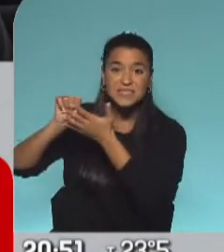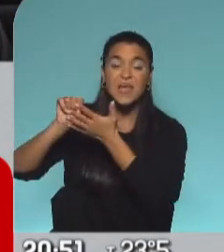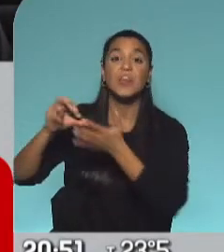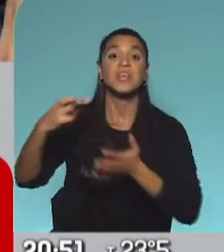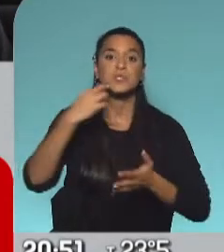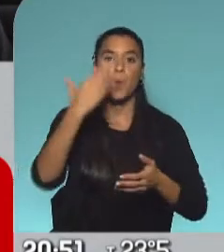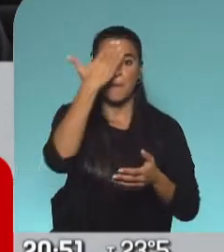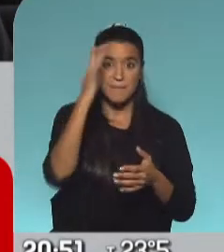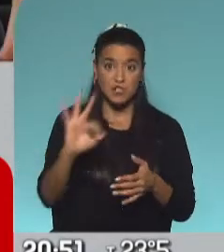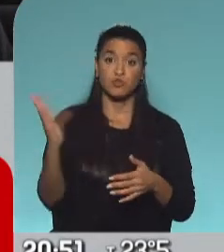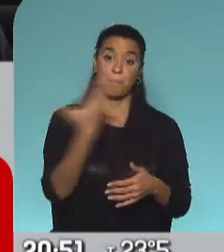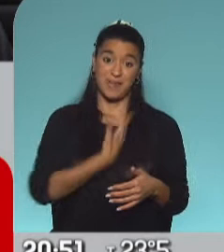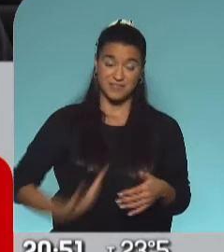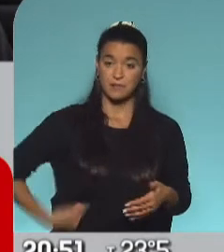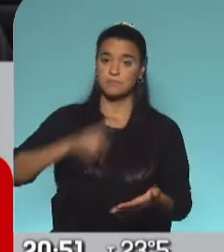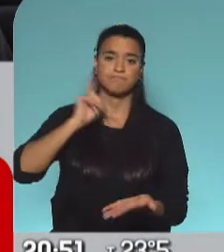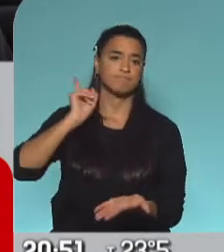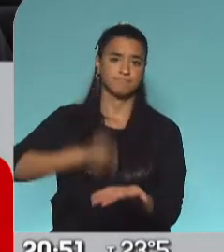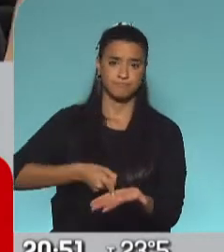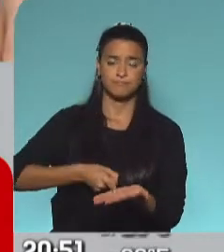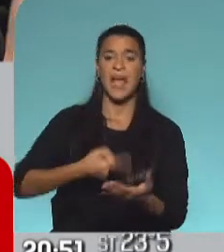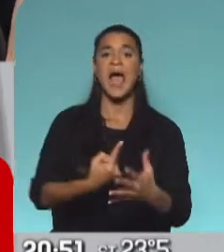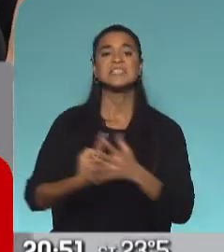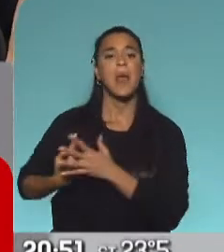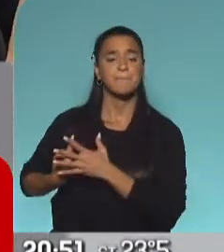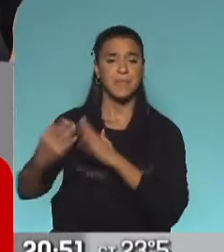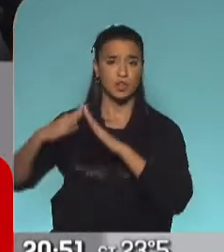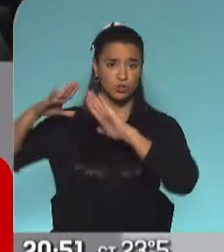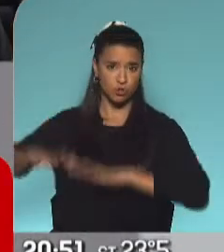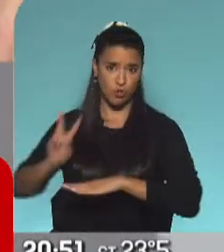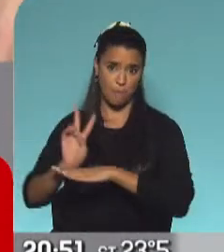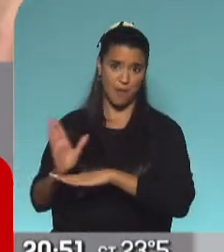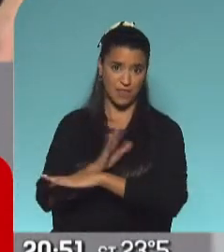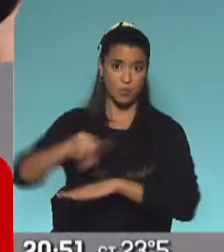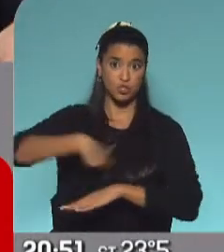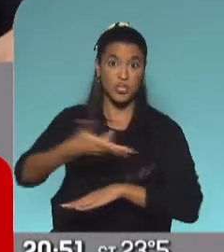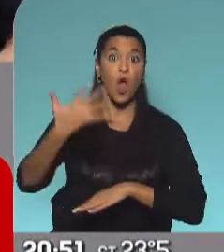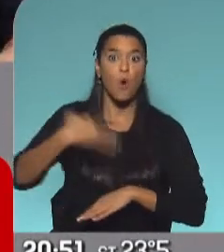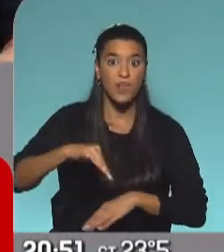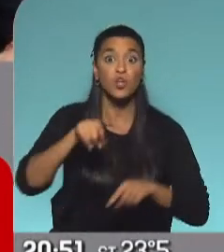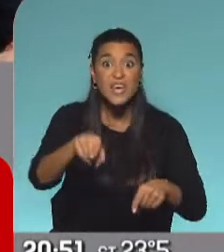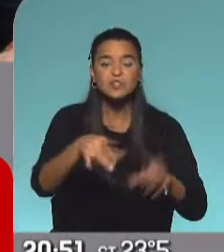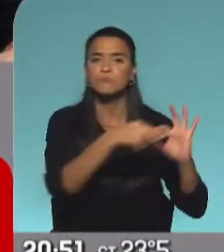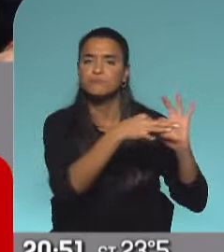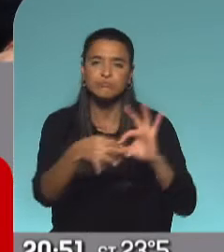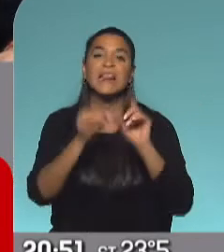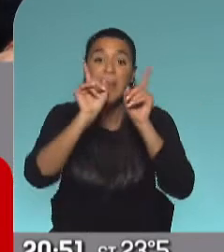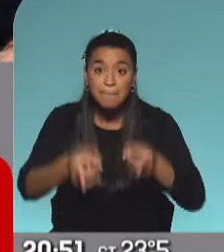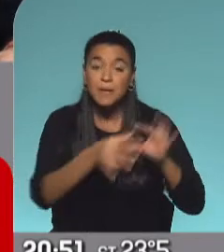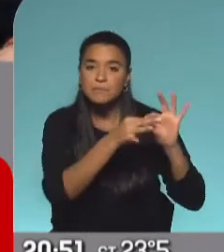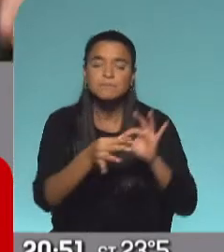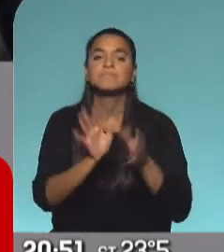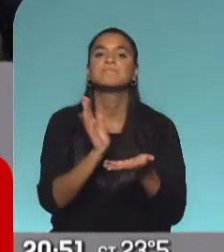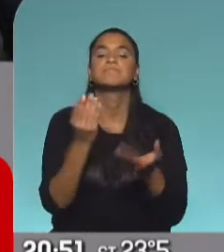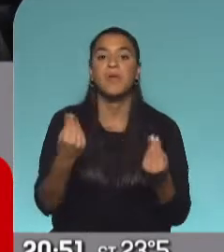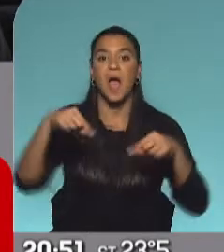de marzo el presidente decreta el aislamiento social preventivo y obligatorio. Y eso naturalmente tenía que ver también con